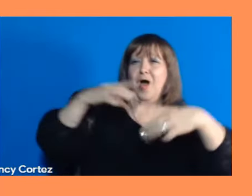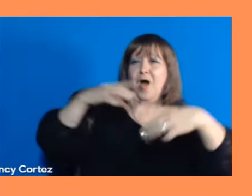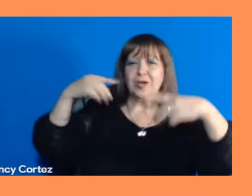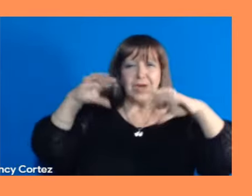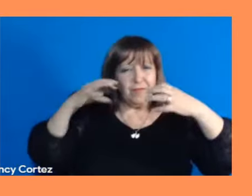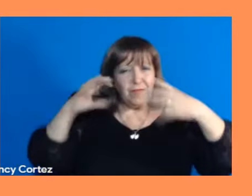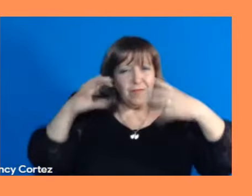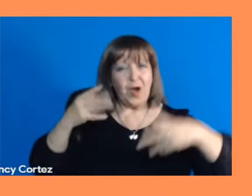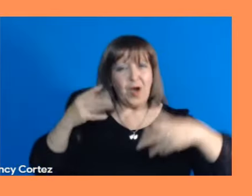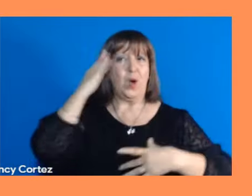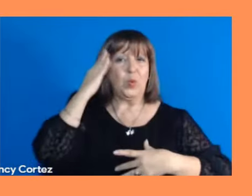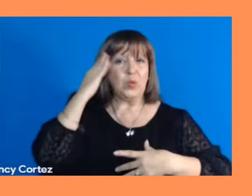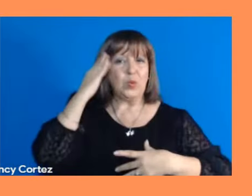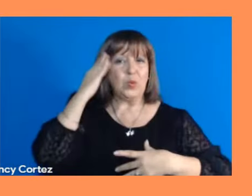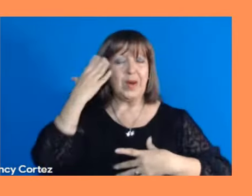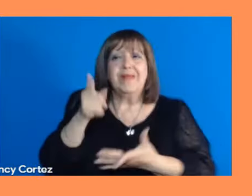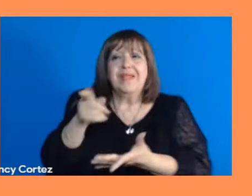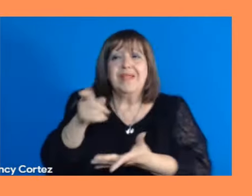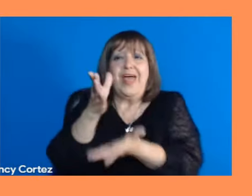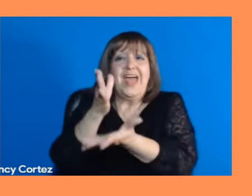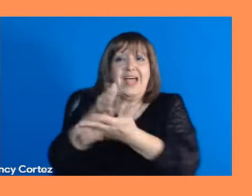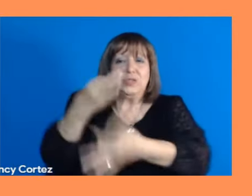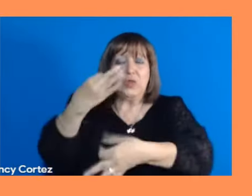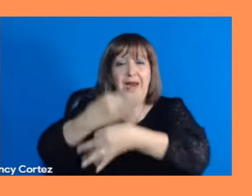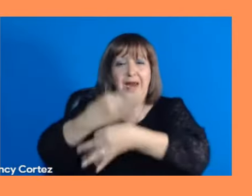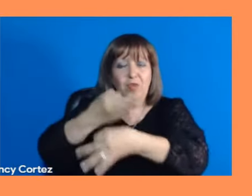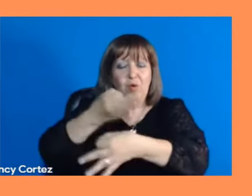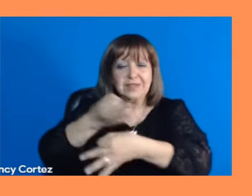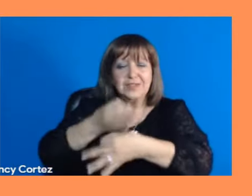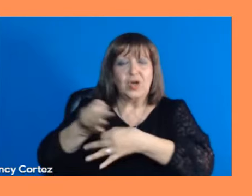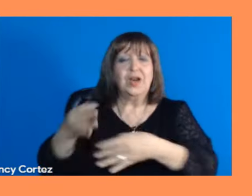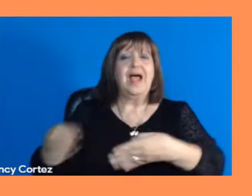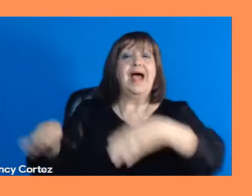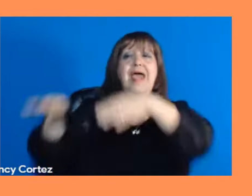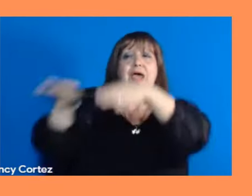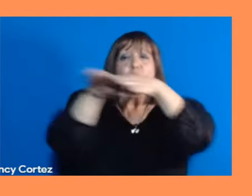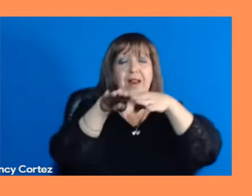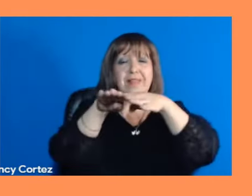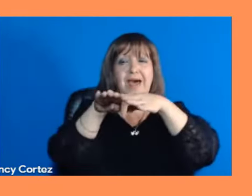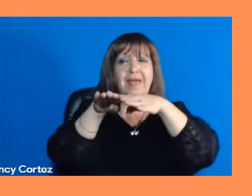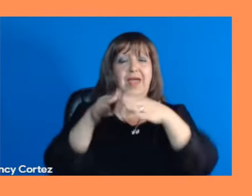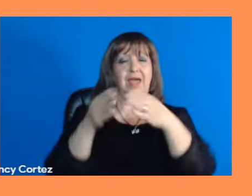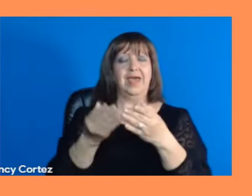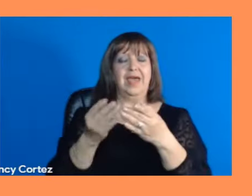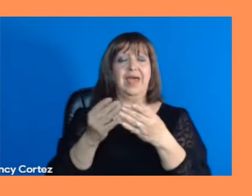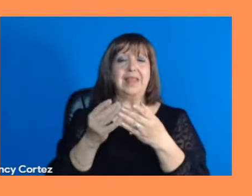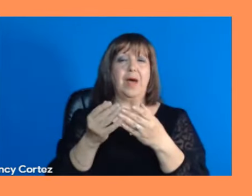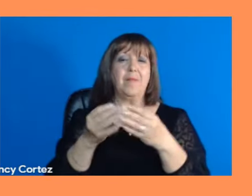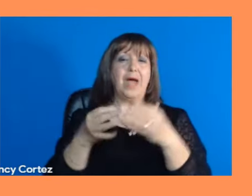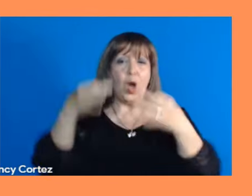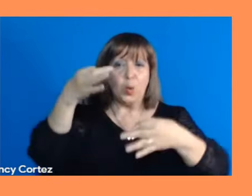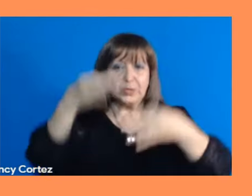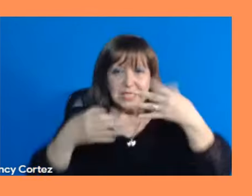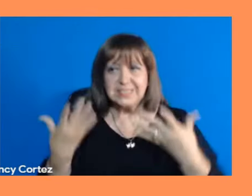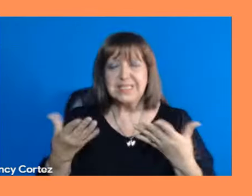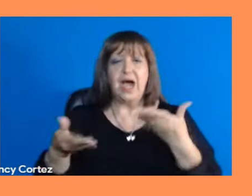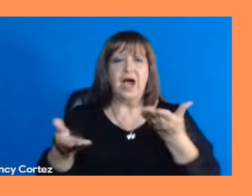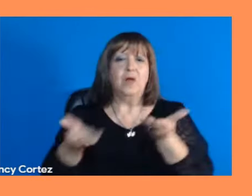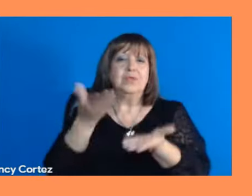educación, la igualdad y la justicia en clave de género y sexualidad.